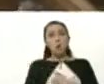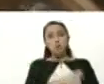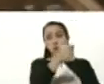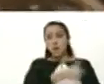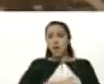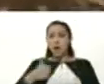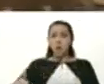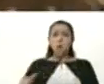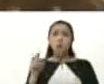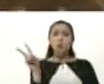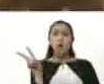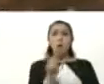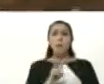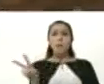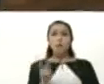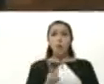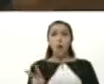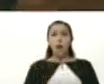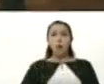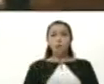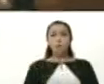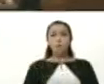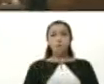venezolanos. Escuchemos.